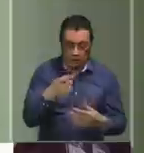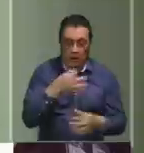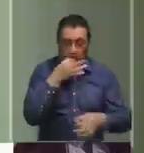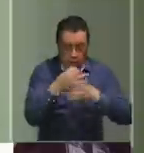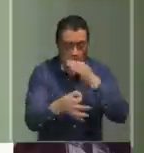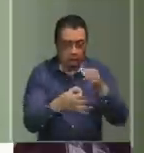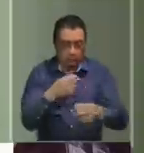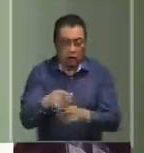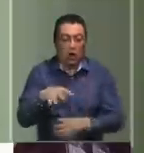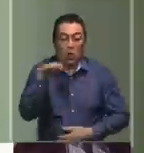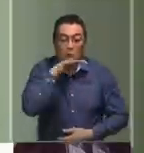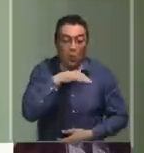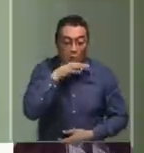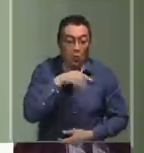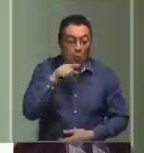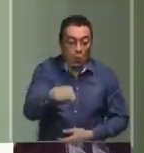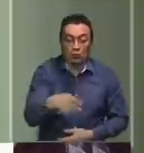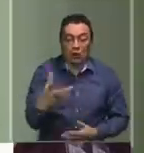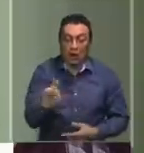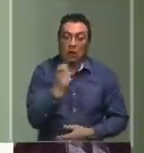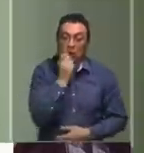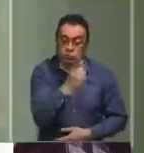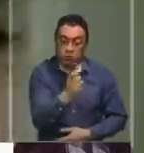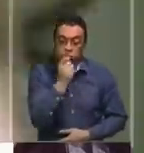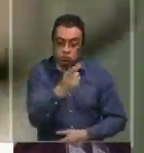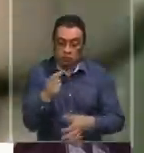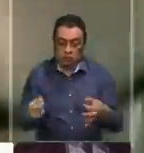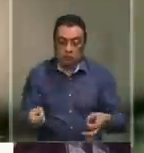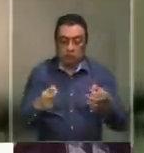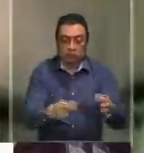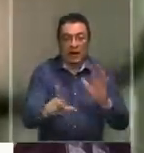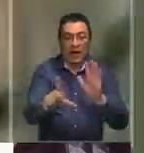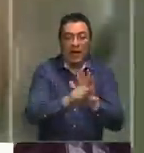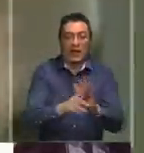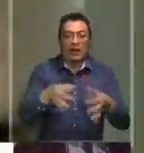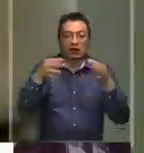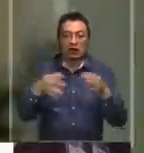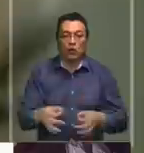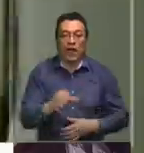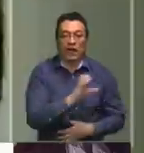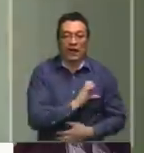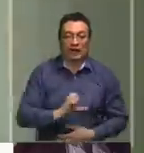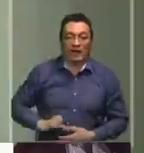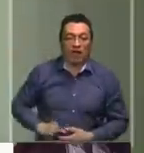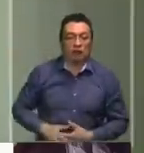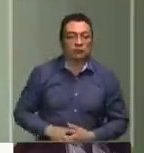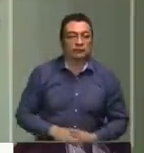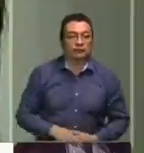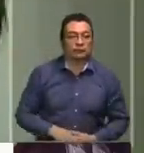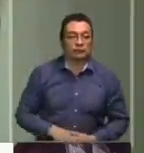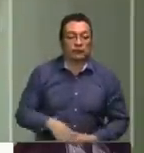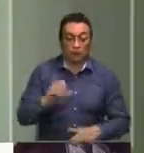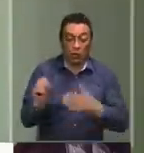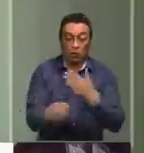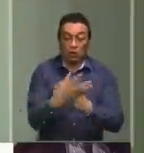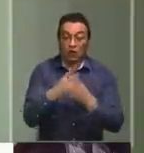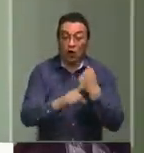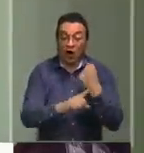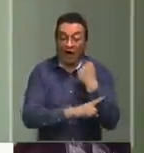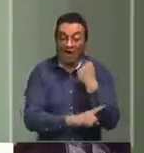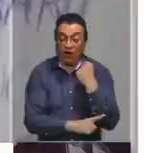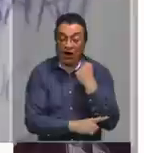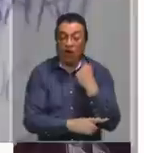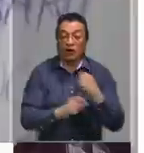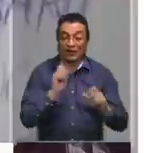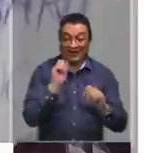se utiliza a través de querella la ley de seguridad del Estado. El nuevo abogado defensor del vocero